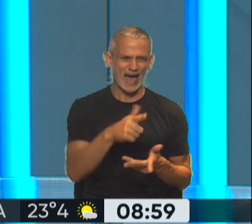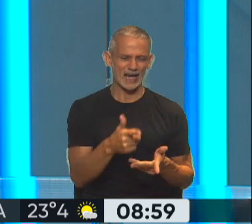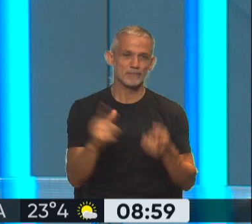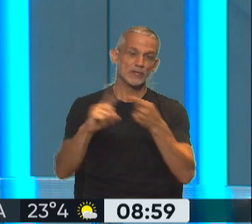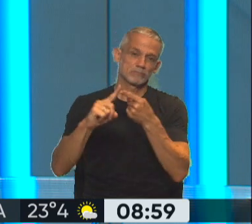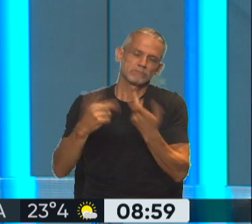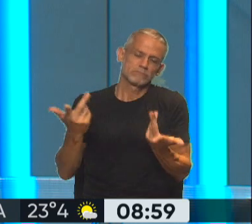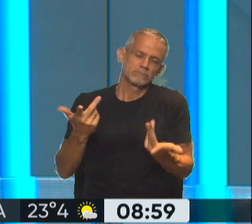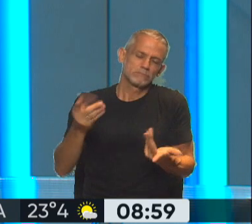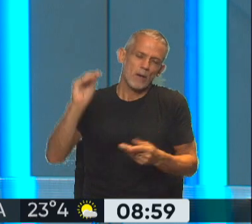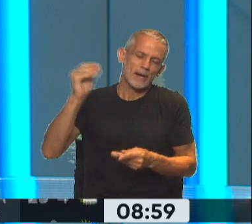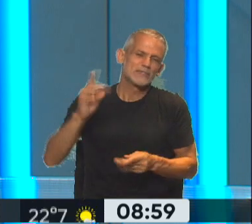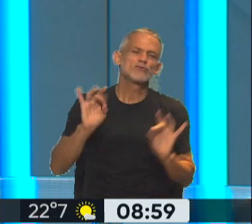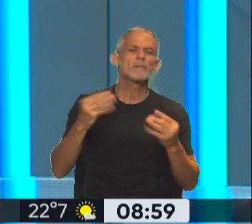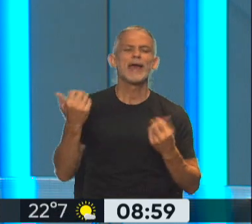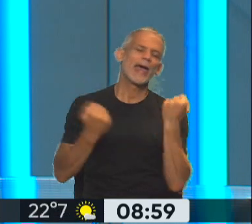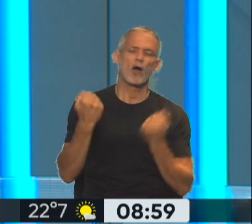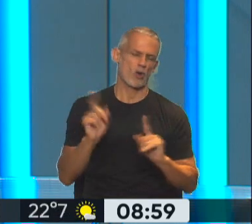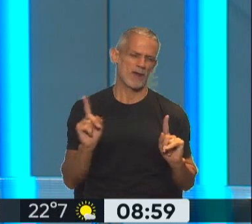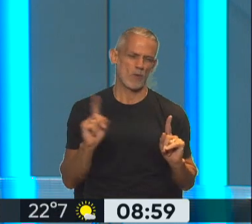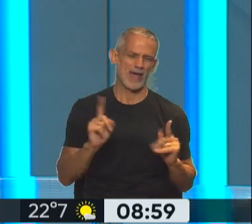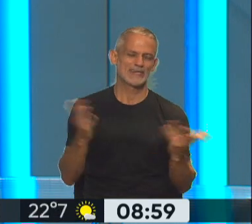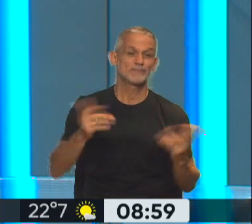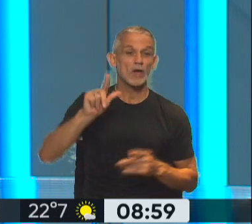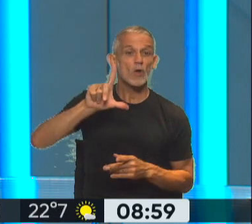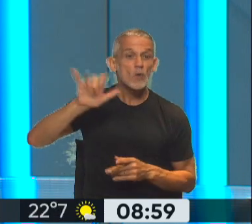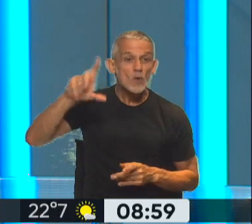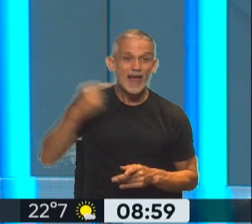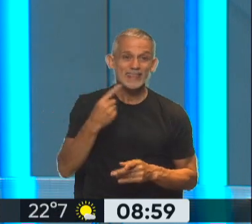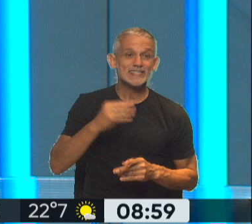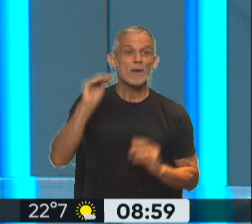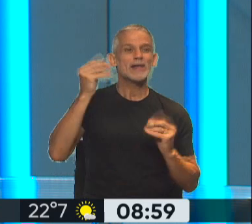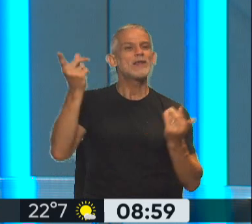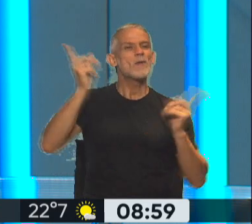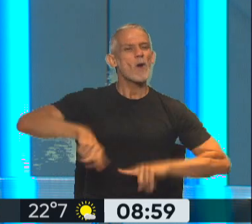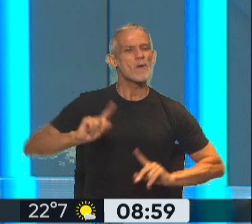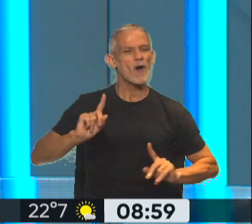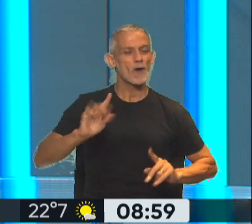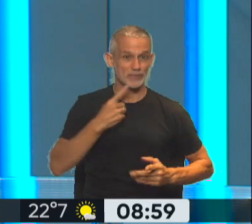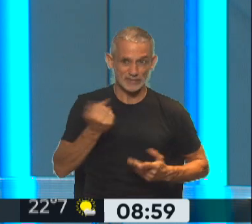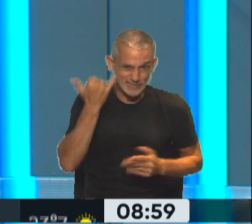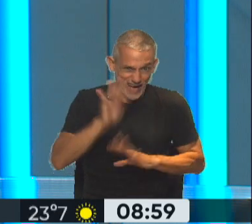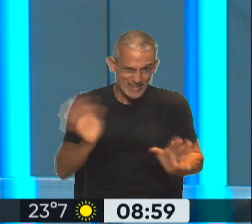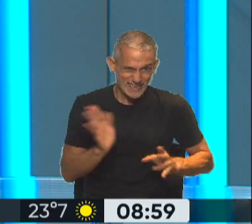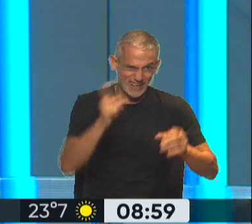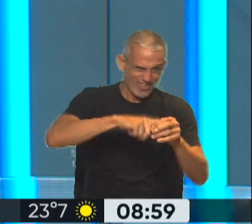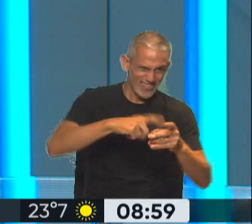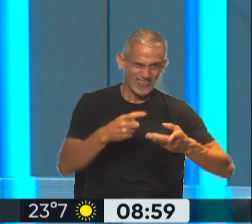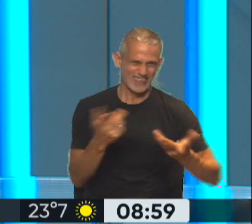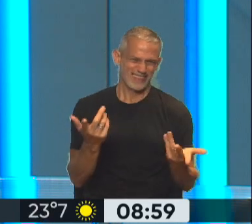trasciende el aspecto económico no se va a ver cuando Lula dice Brasil está de vuelta no se refiere únicamente a